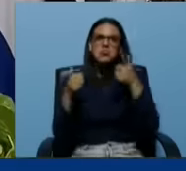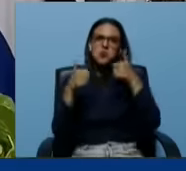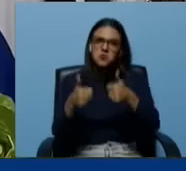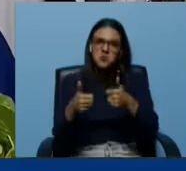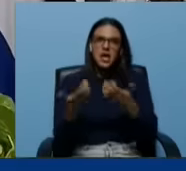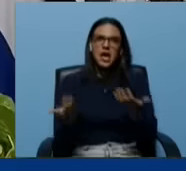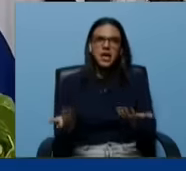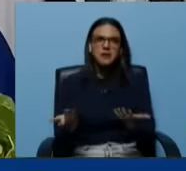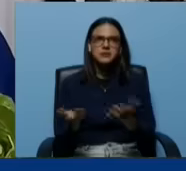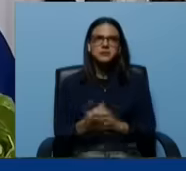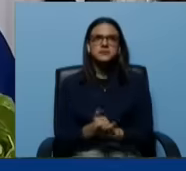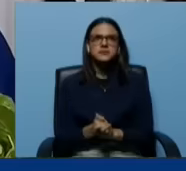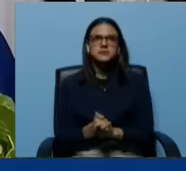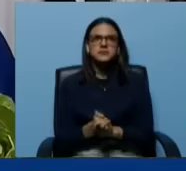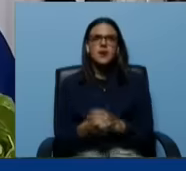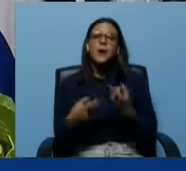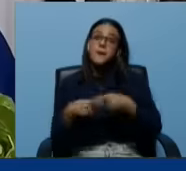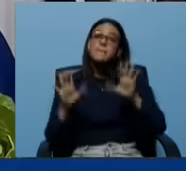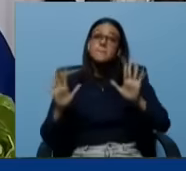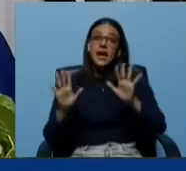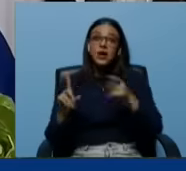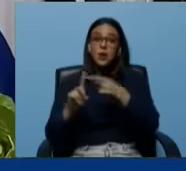Pero yo diría que Lula,